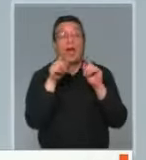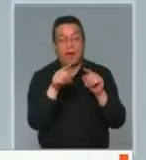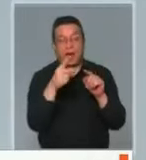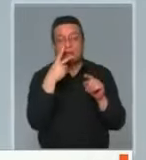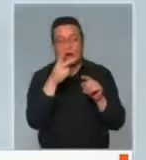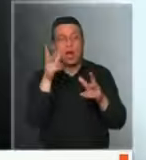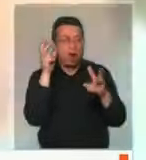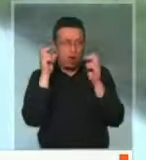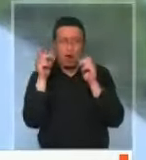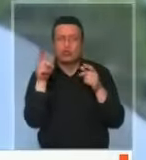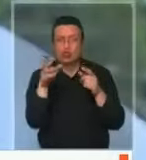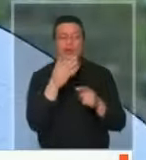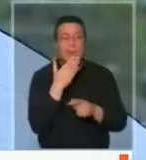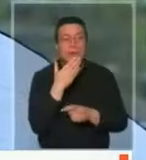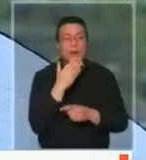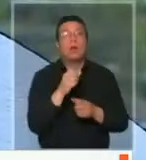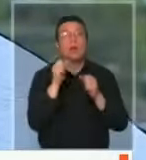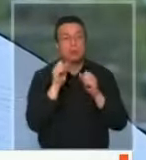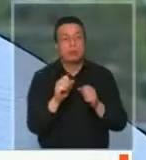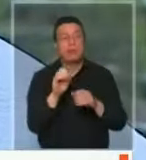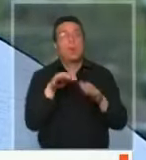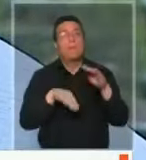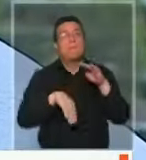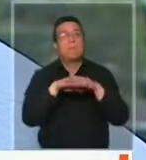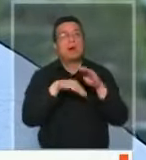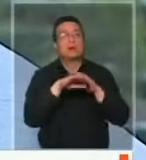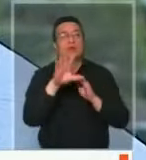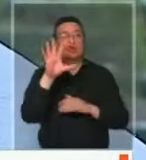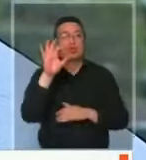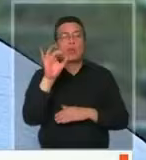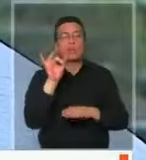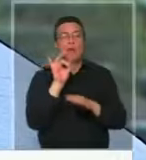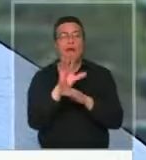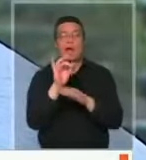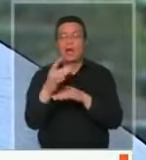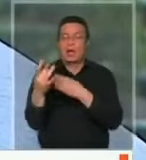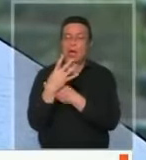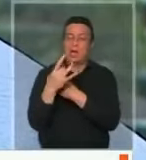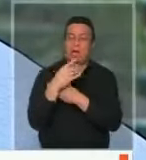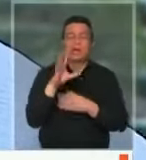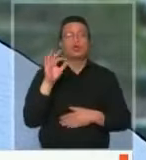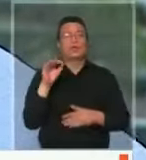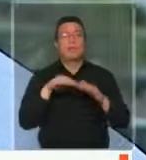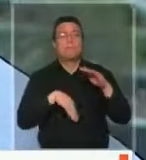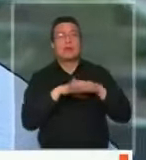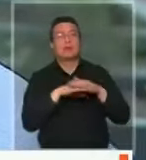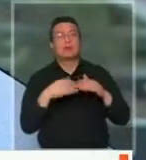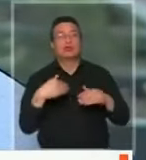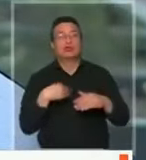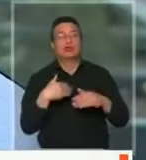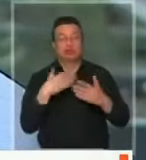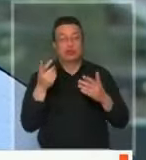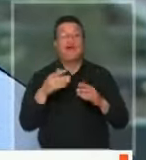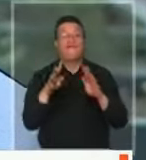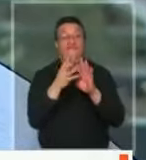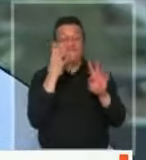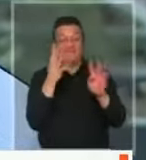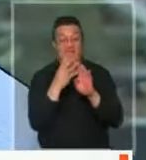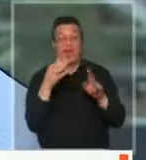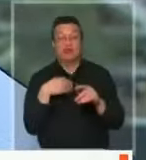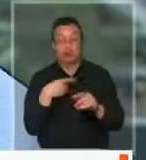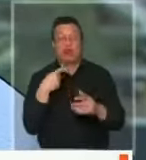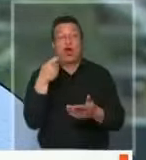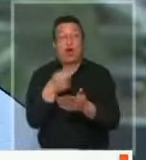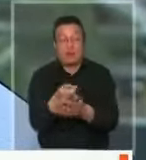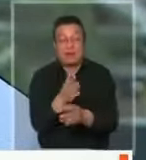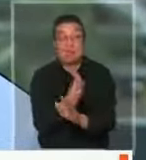escuchado de ella. Se podía hacer máxima eran 50 transferencias. Uh-huh. Porque yo tengo una casera en la feria, yeah. Fui a comprarle